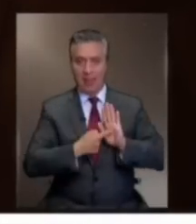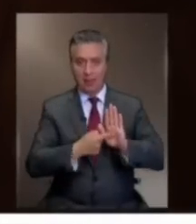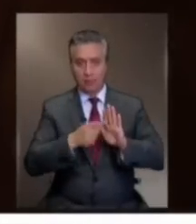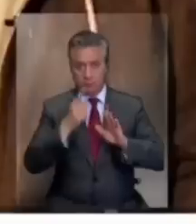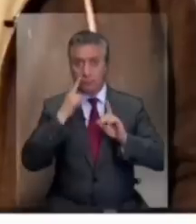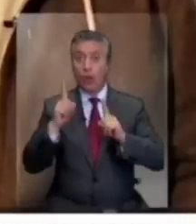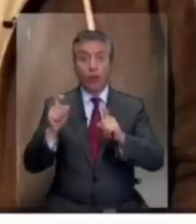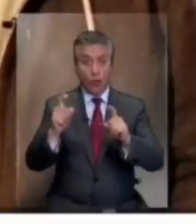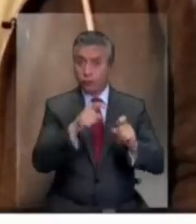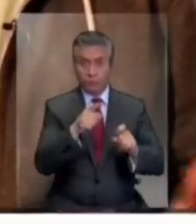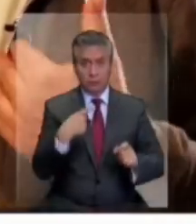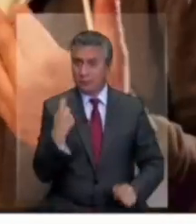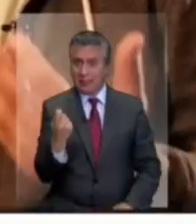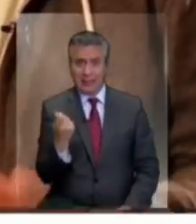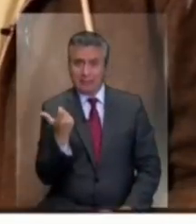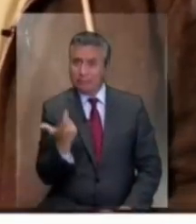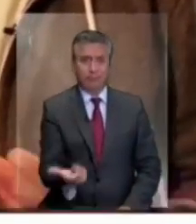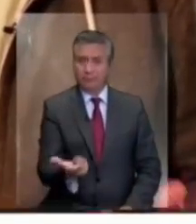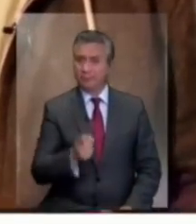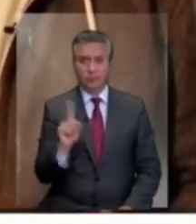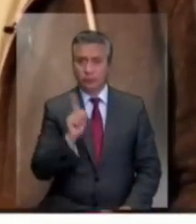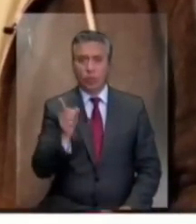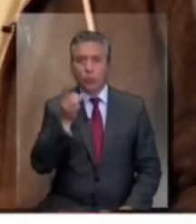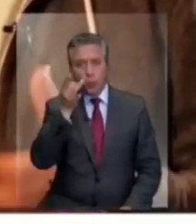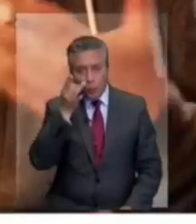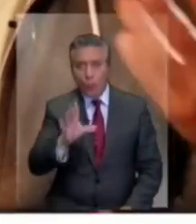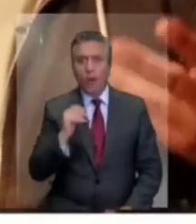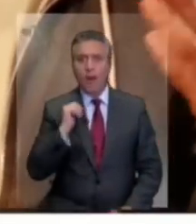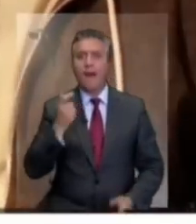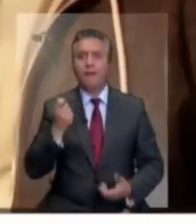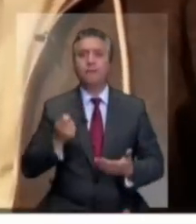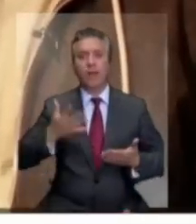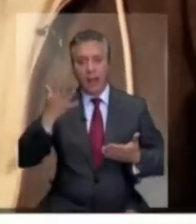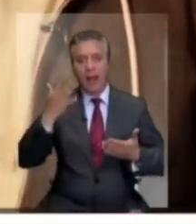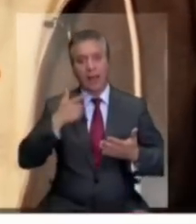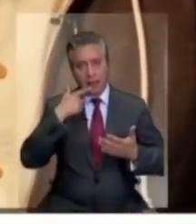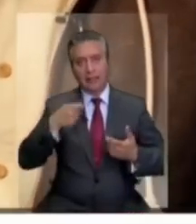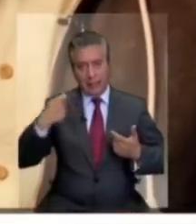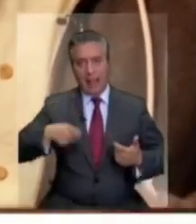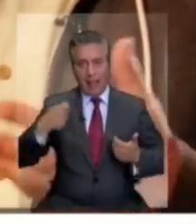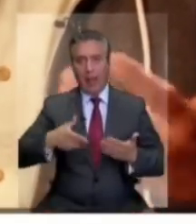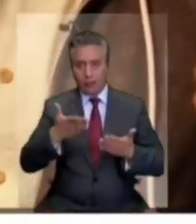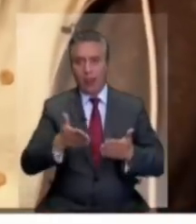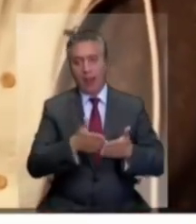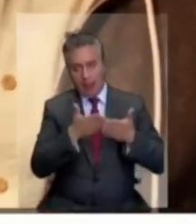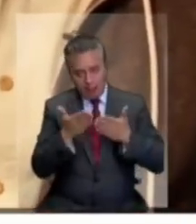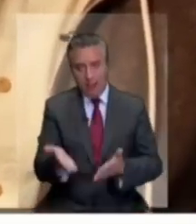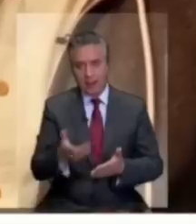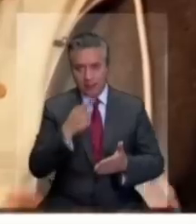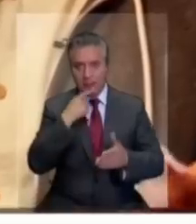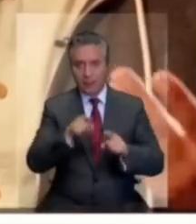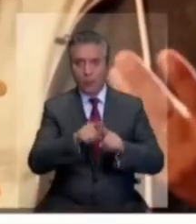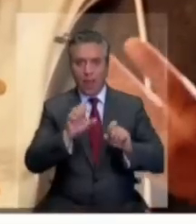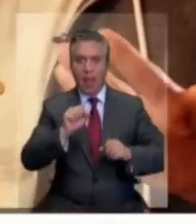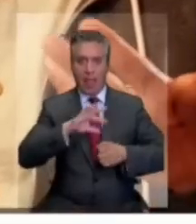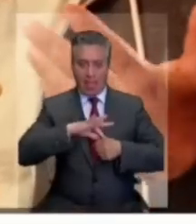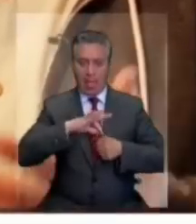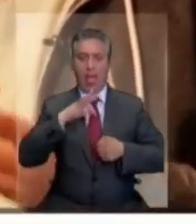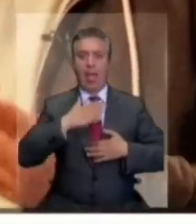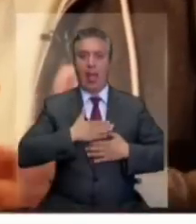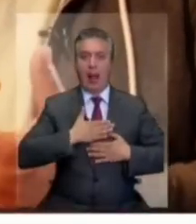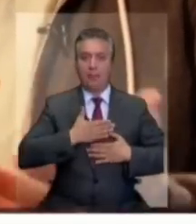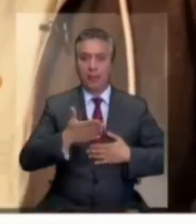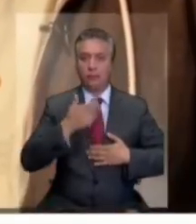fotógrafos no somos gente de plata lo único valioso que tenemos los fotógrafos aparte por supuesto de la parte del alma digamos